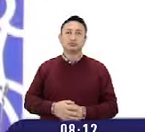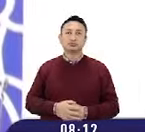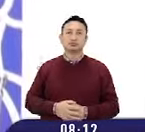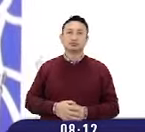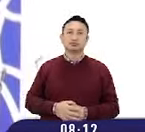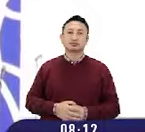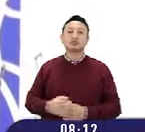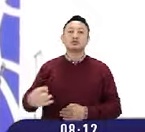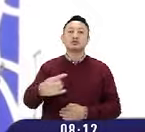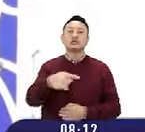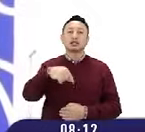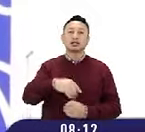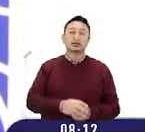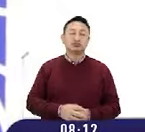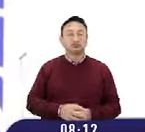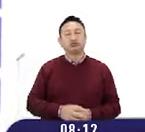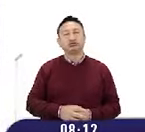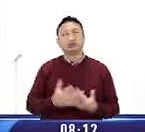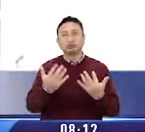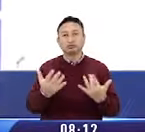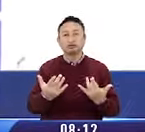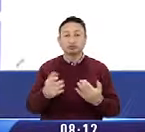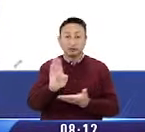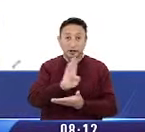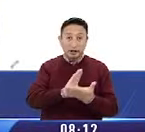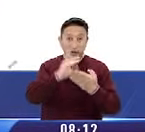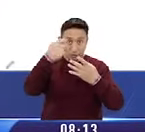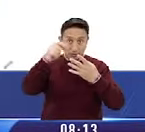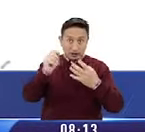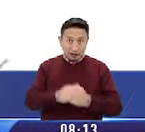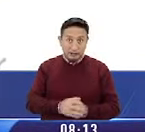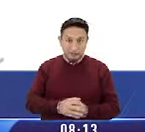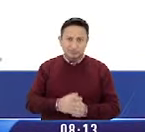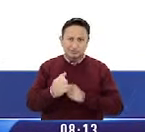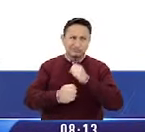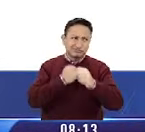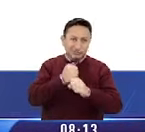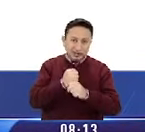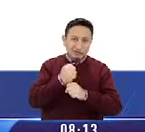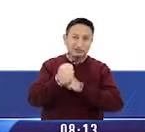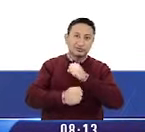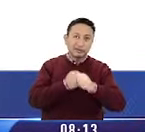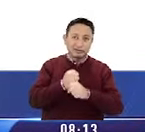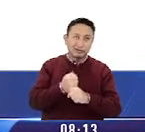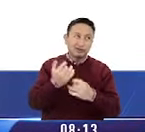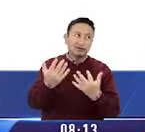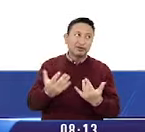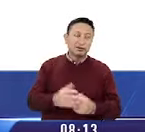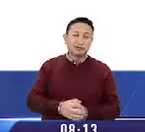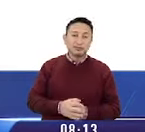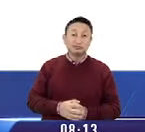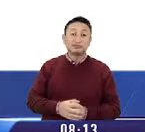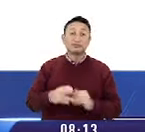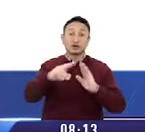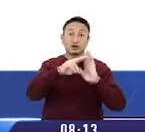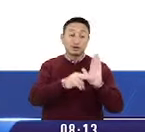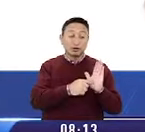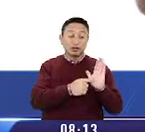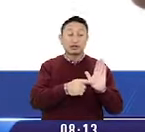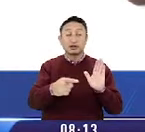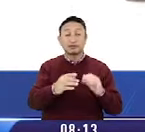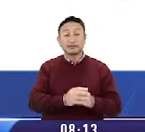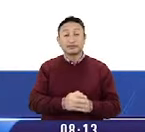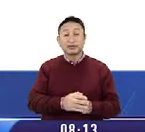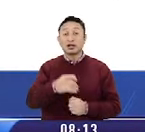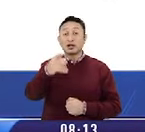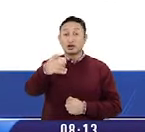¿Cuánto han venido ustedes sufriendo por la regularización de barrios? Años de años. ¿Sabe qué decía la norma? Decía que